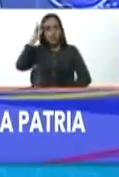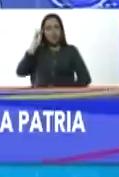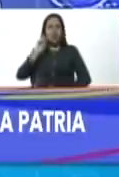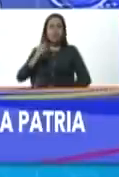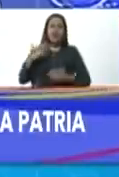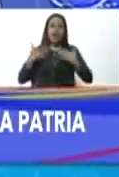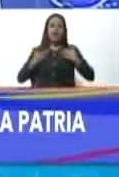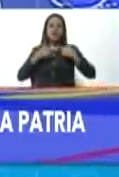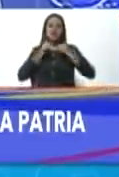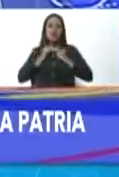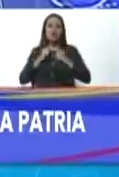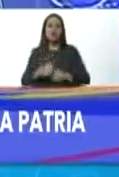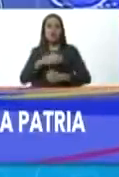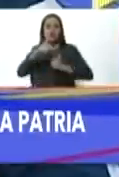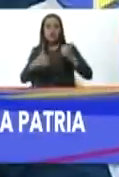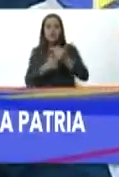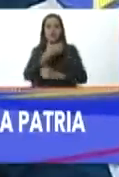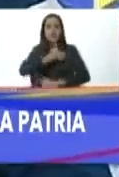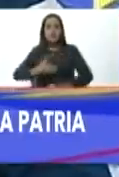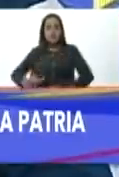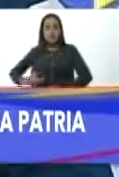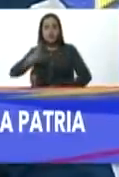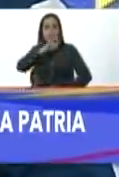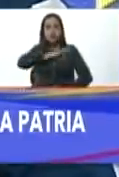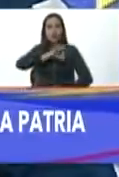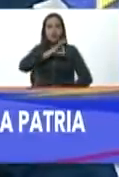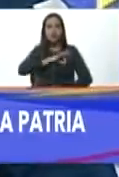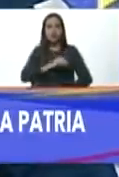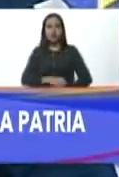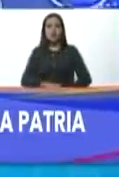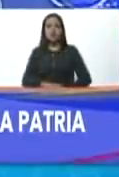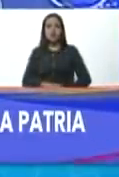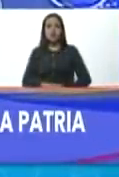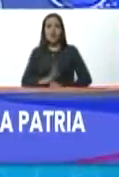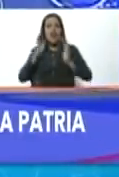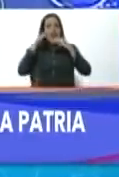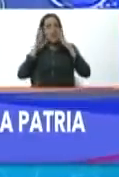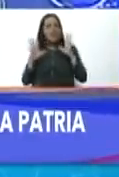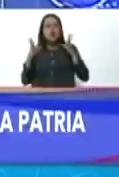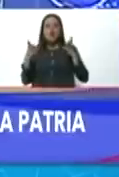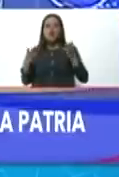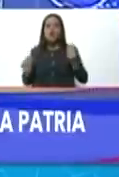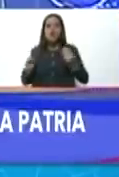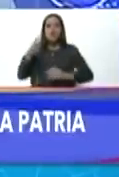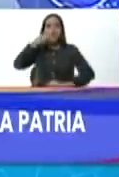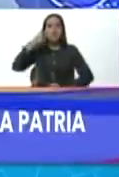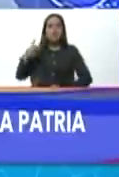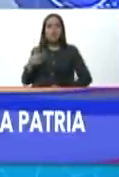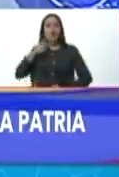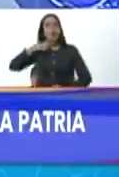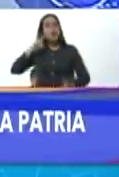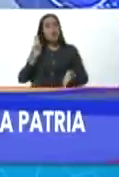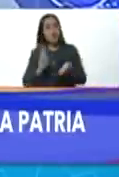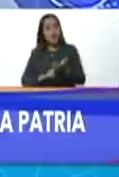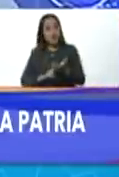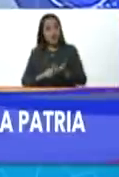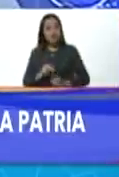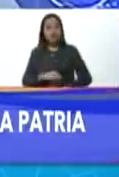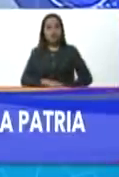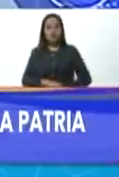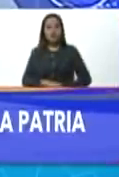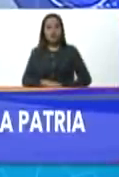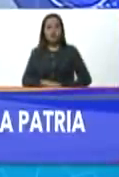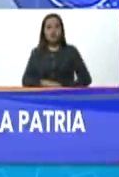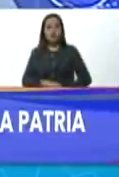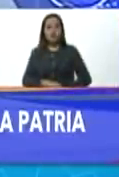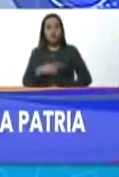Aristóbulo Isturi, vicepresidente de lo social. Hay que mantener muy informado a nuestro pueblo, con la verdad, y